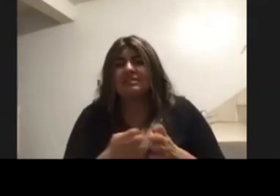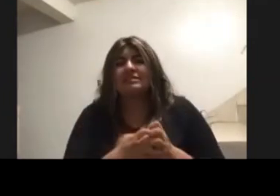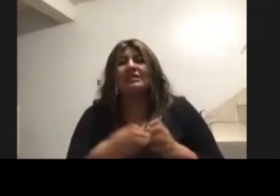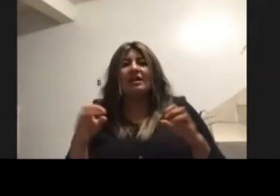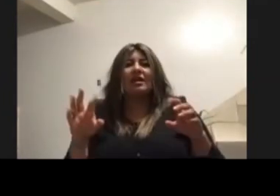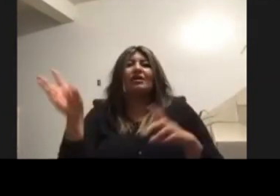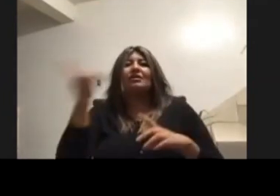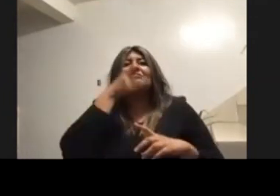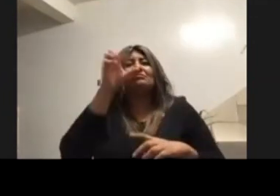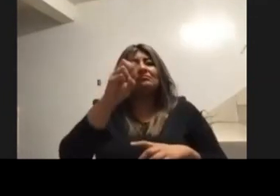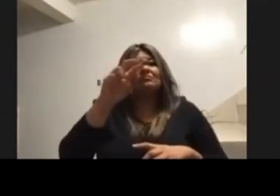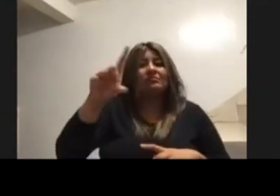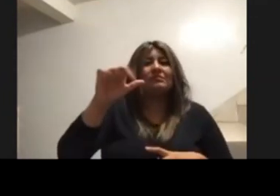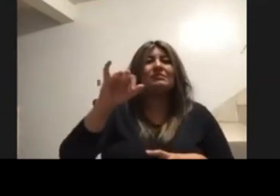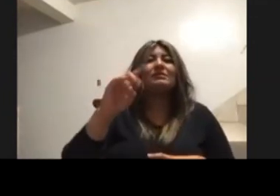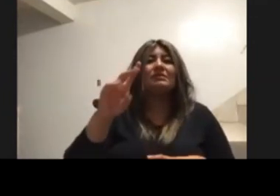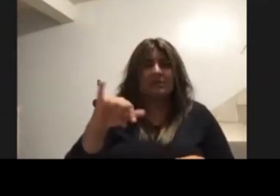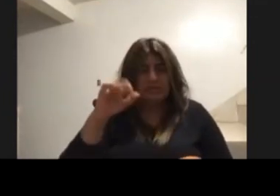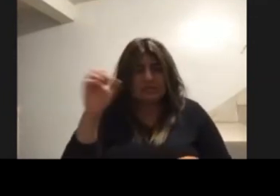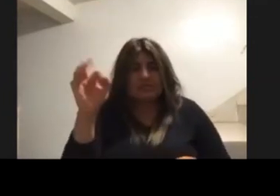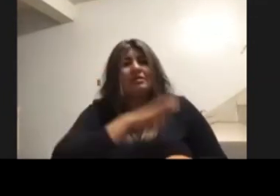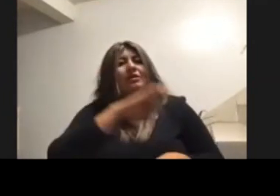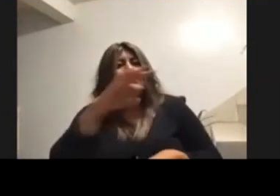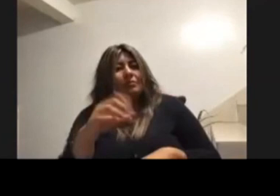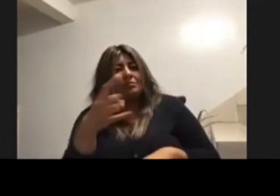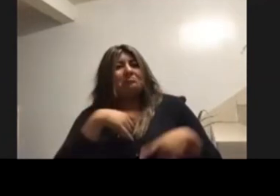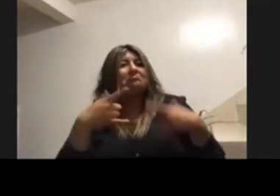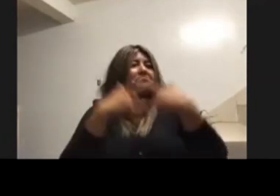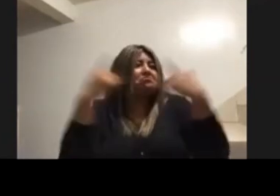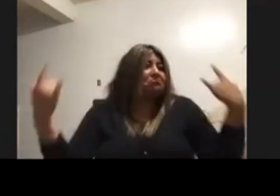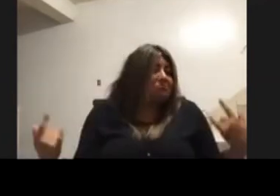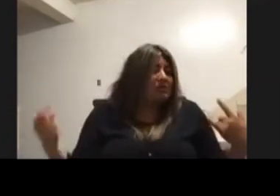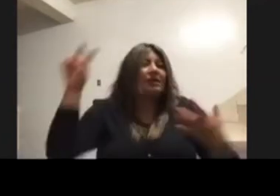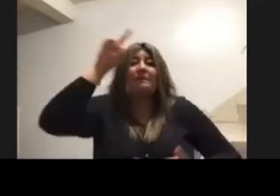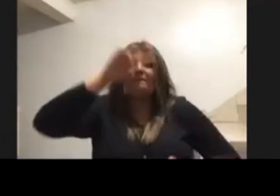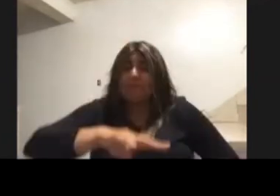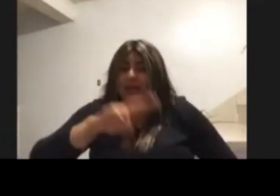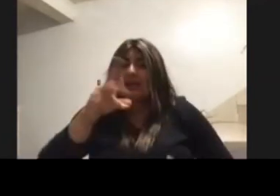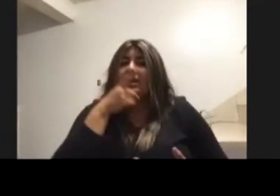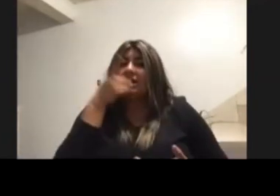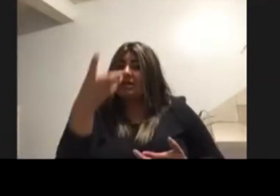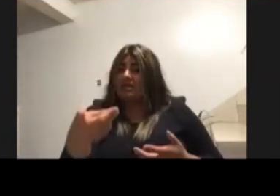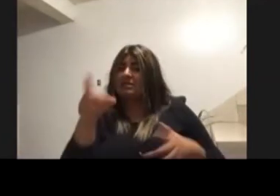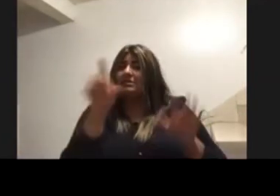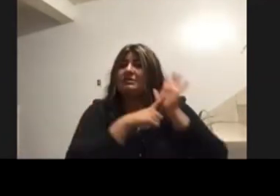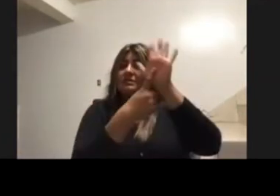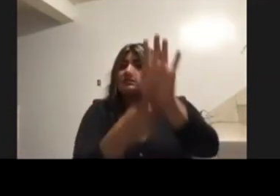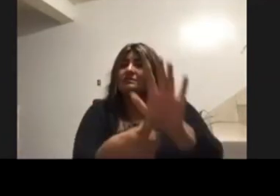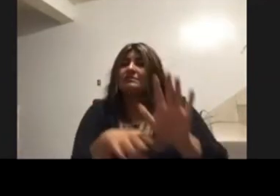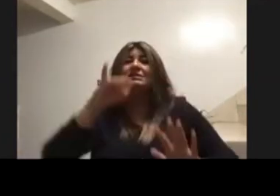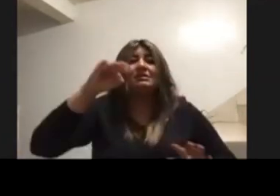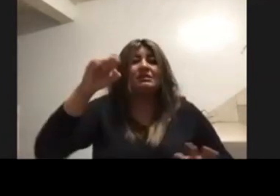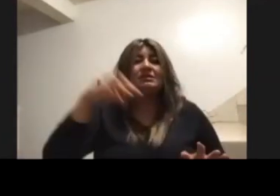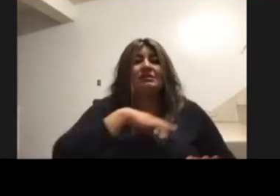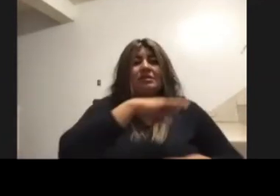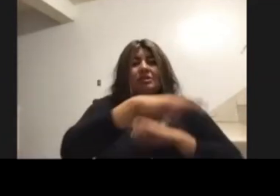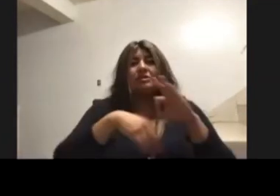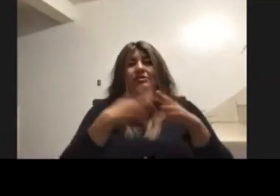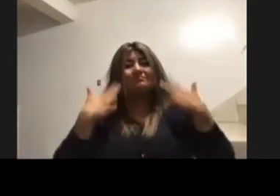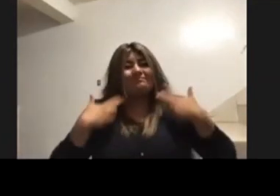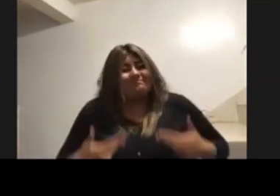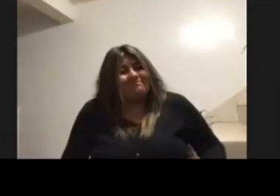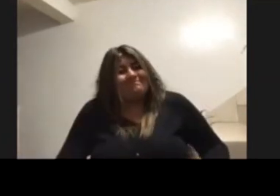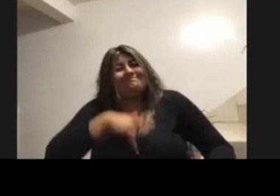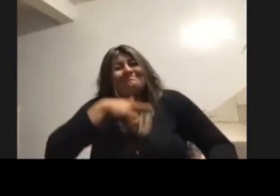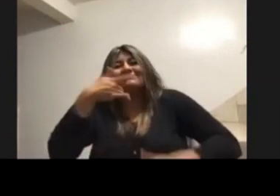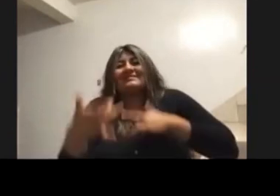puede, hay experiencias que lo validan, que lo comprueban. Y hay que tocar nuestra parte humana de sensibilidad para